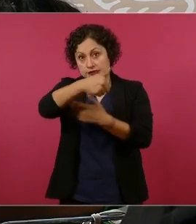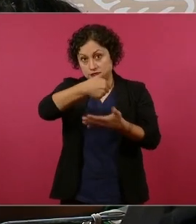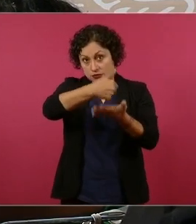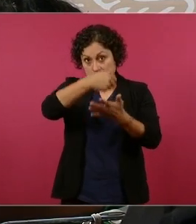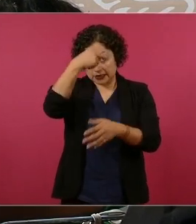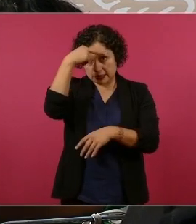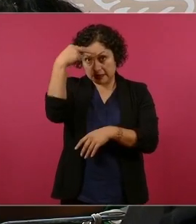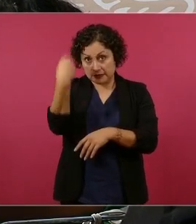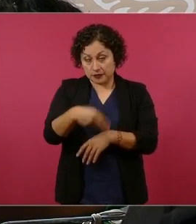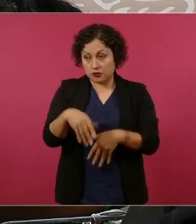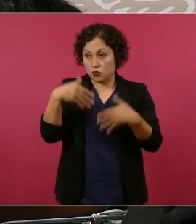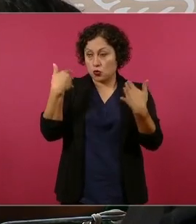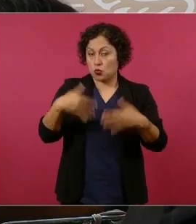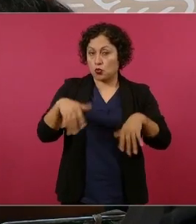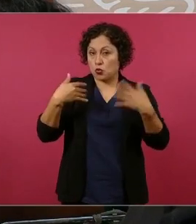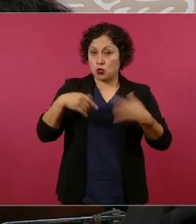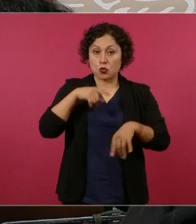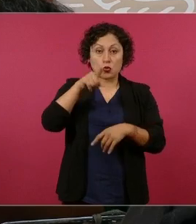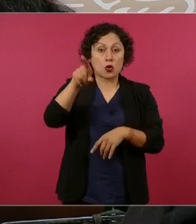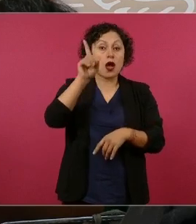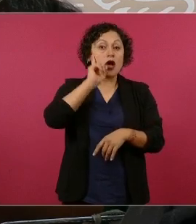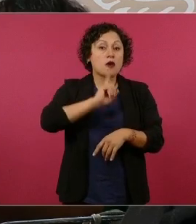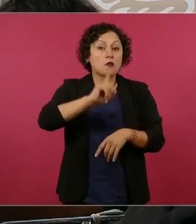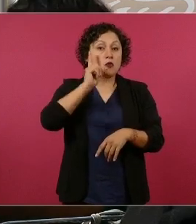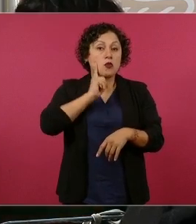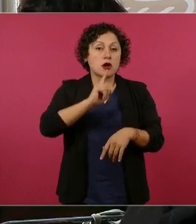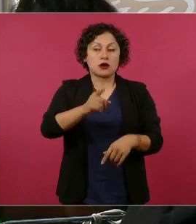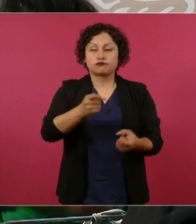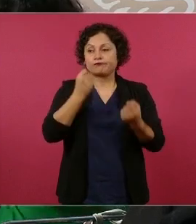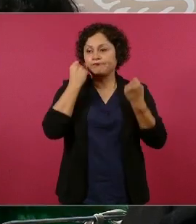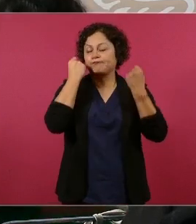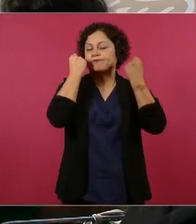una mujer de principios, incorruptible,